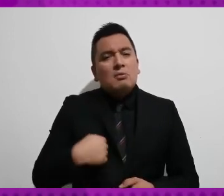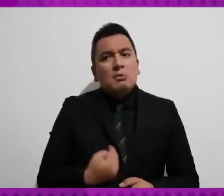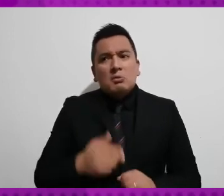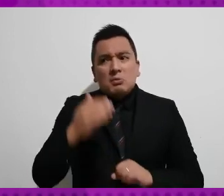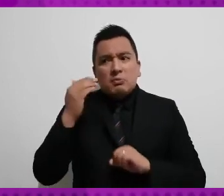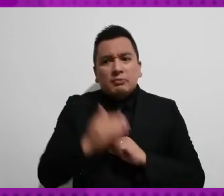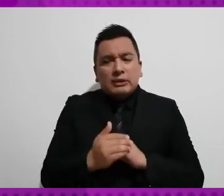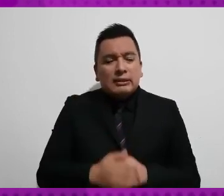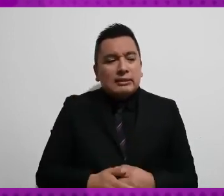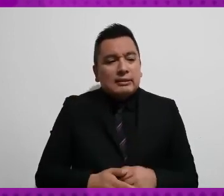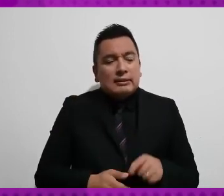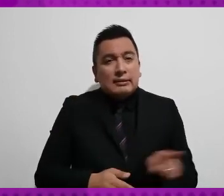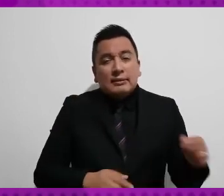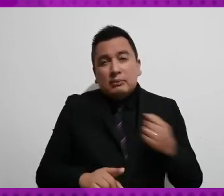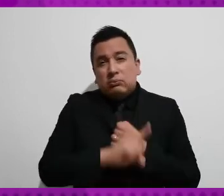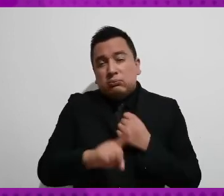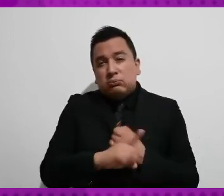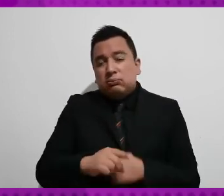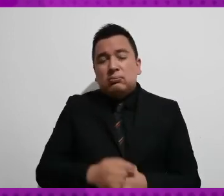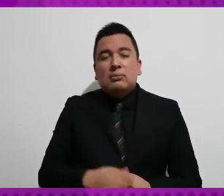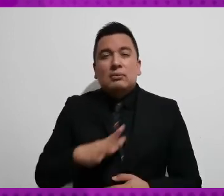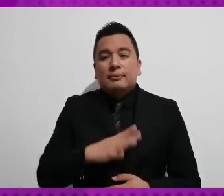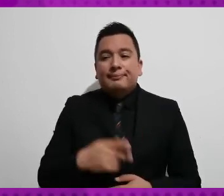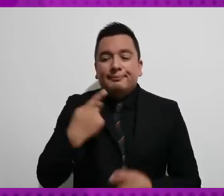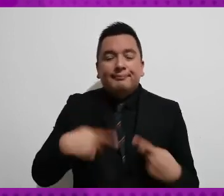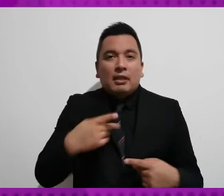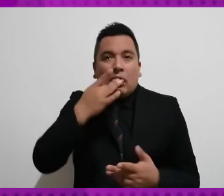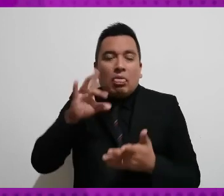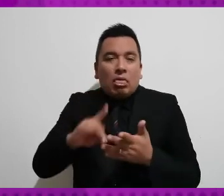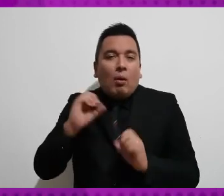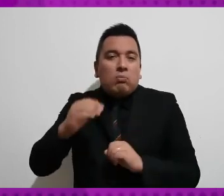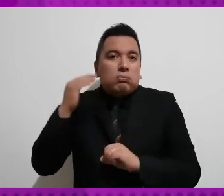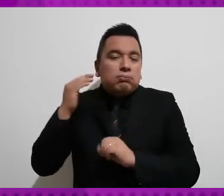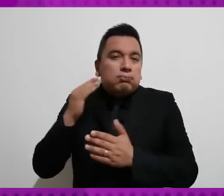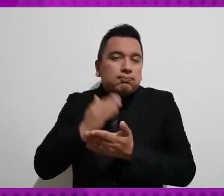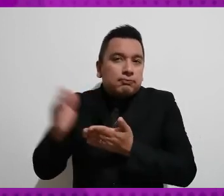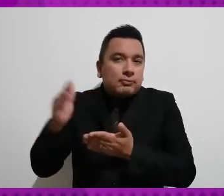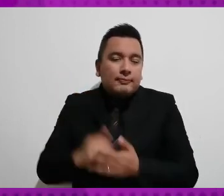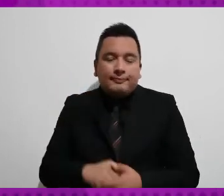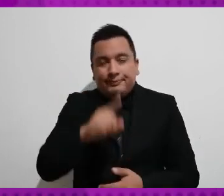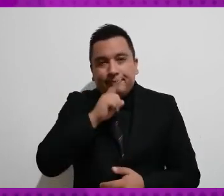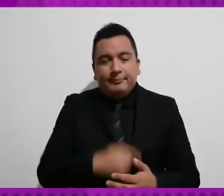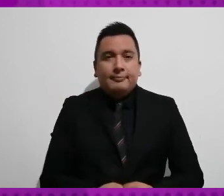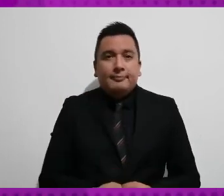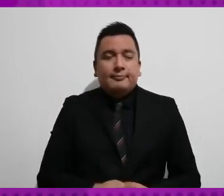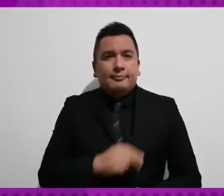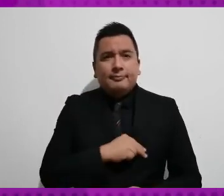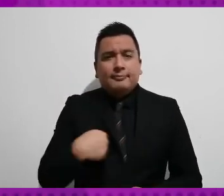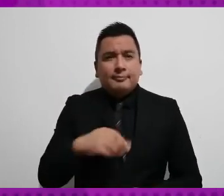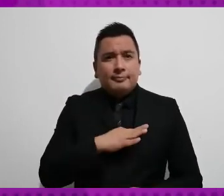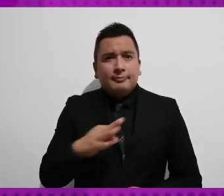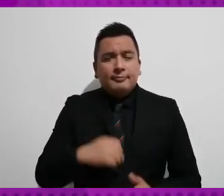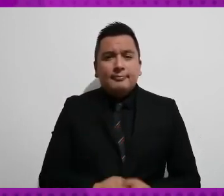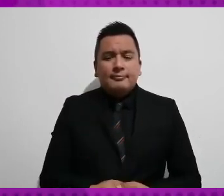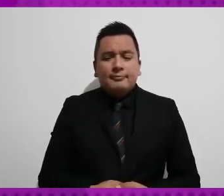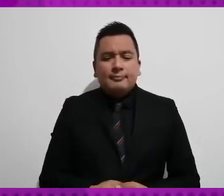evitar que sigan permeando estos estereotipos de género en nuestra sociedad y que logremos conformarnos y consolidarnos como una